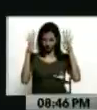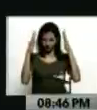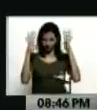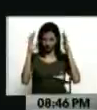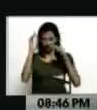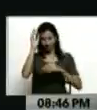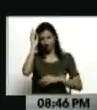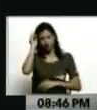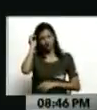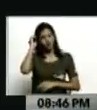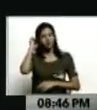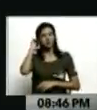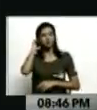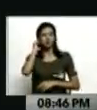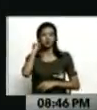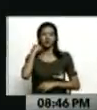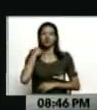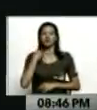inscripción